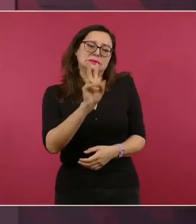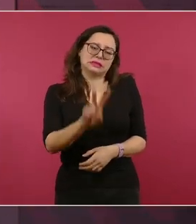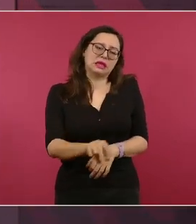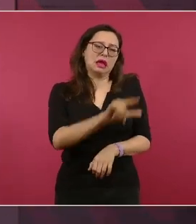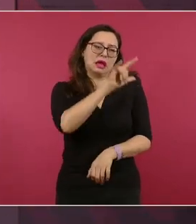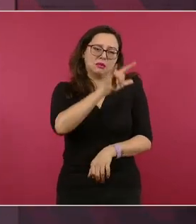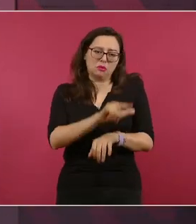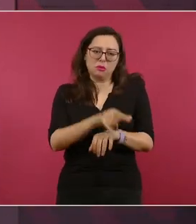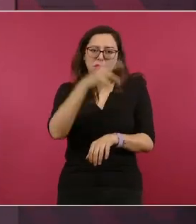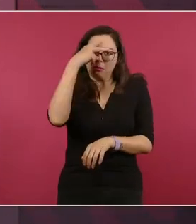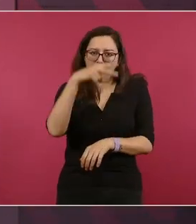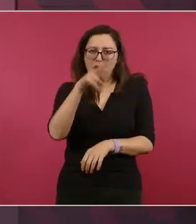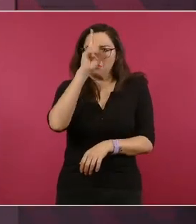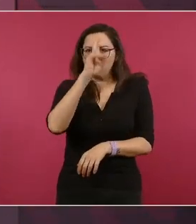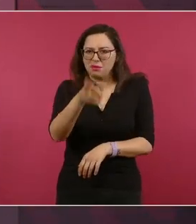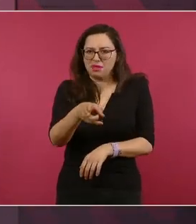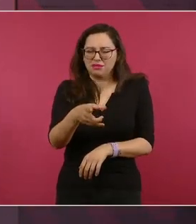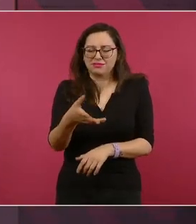y